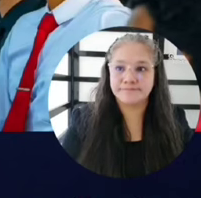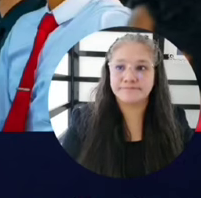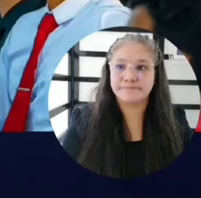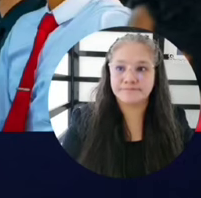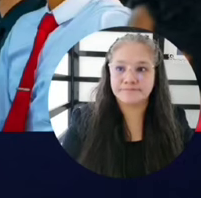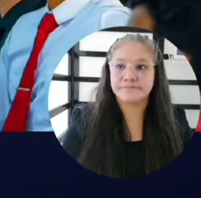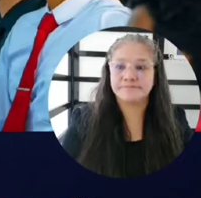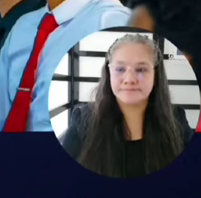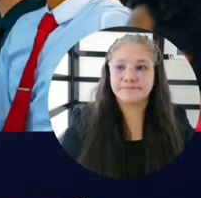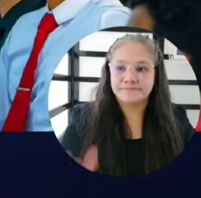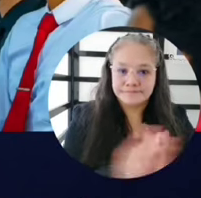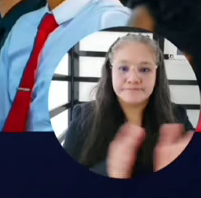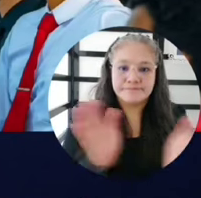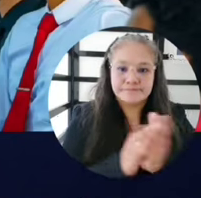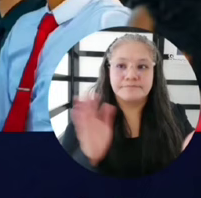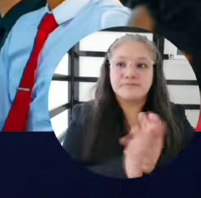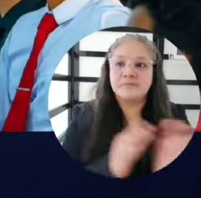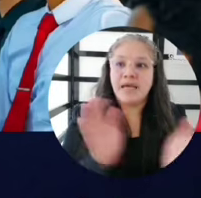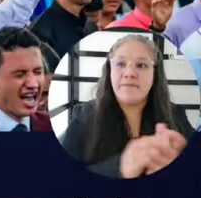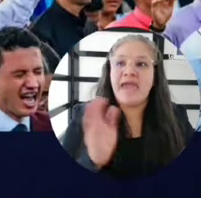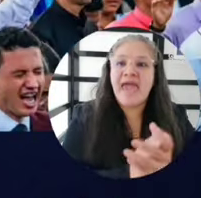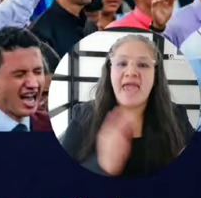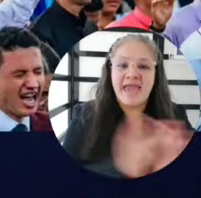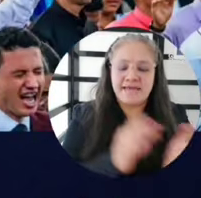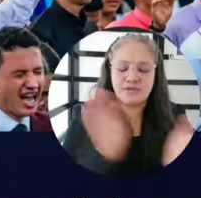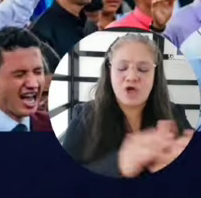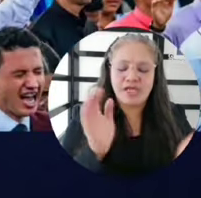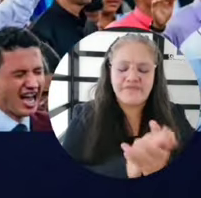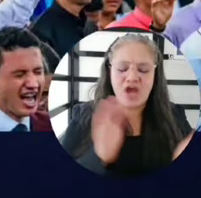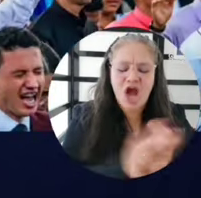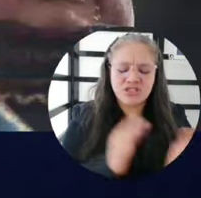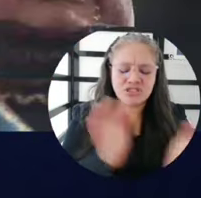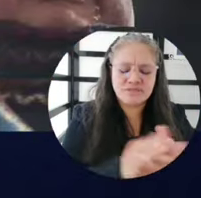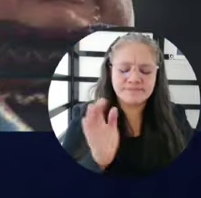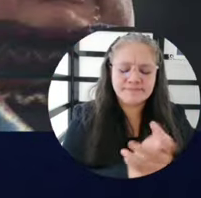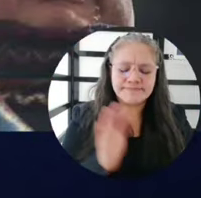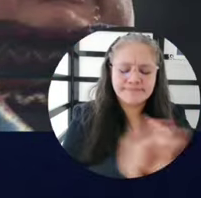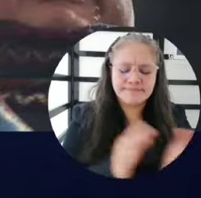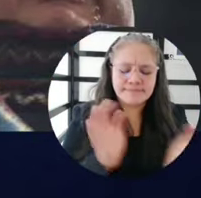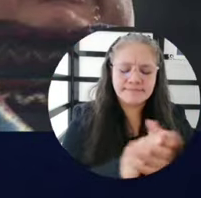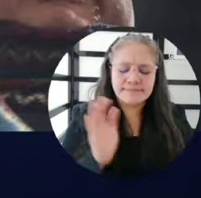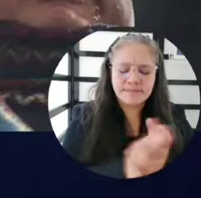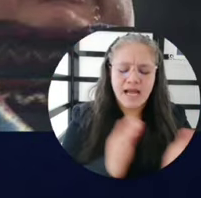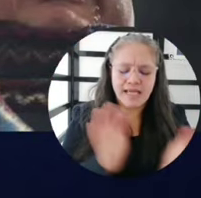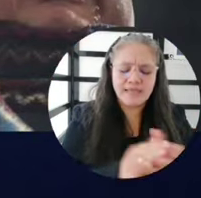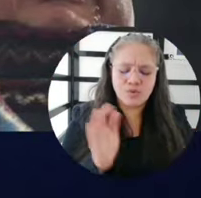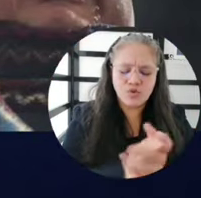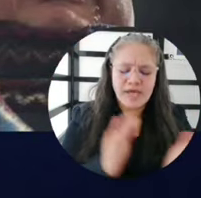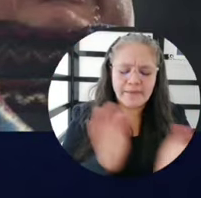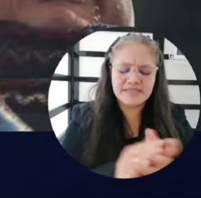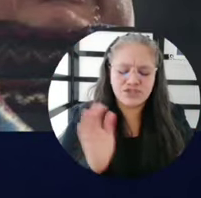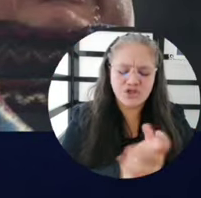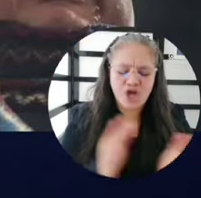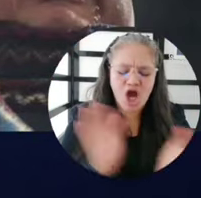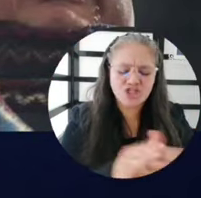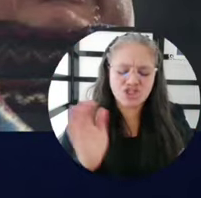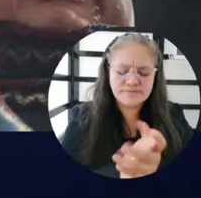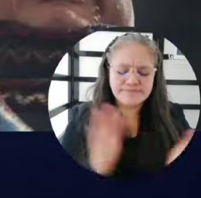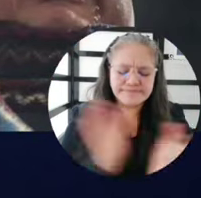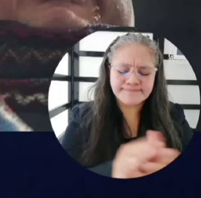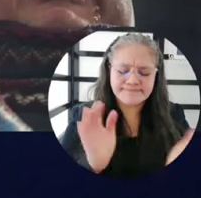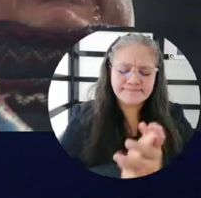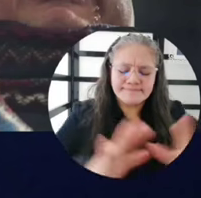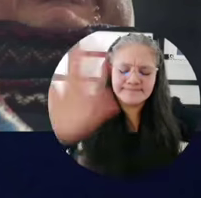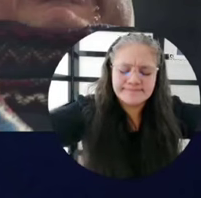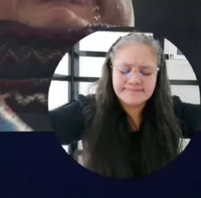oye con atención, con reverencia, algo pasa en nuestras vidas. Cuando este hombre escuchó todo eso, iba entrando la